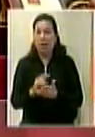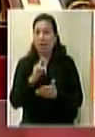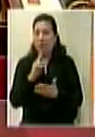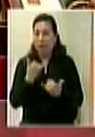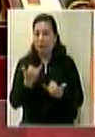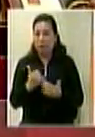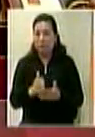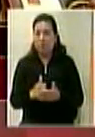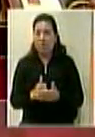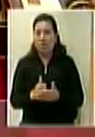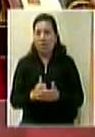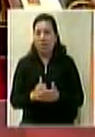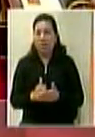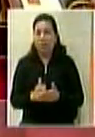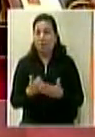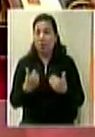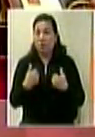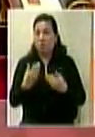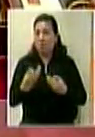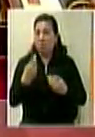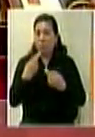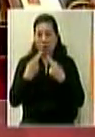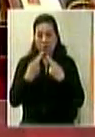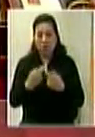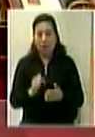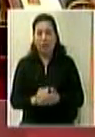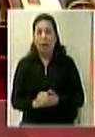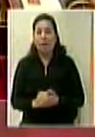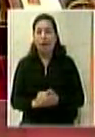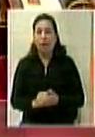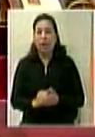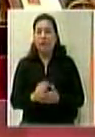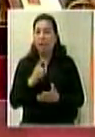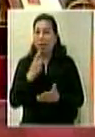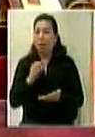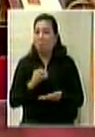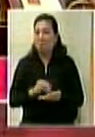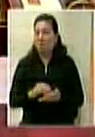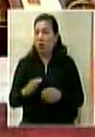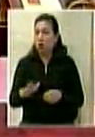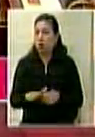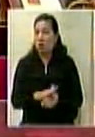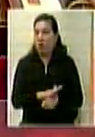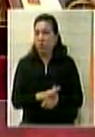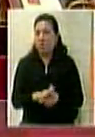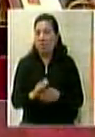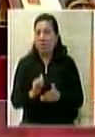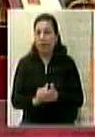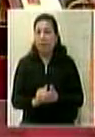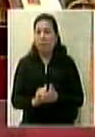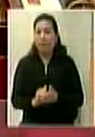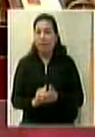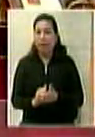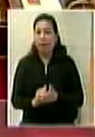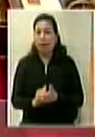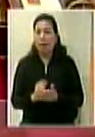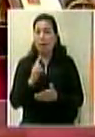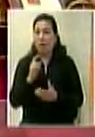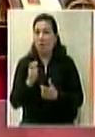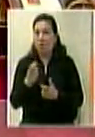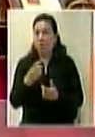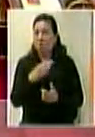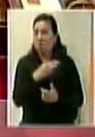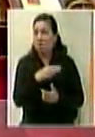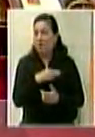esto del presupuesto por resultados sea más efectivo, los señores